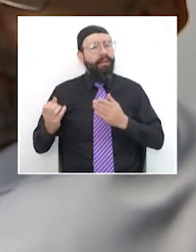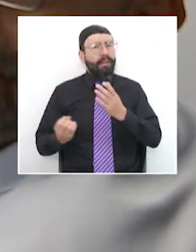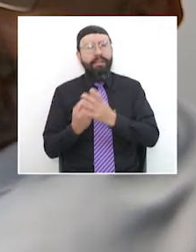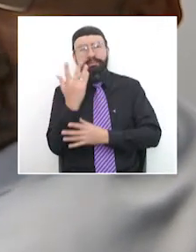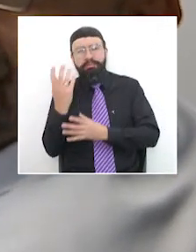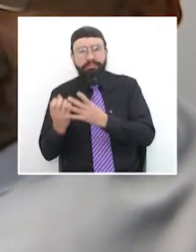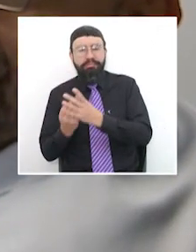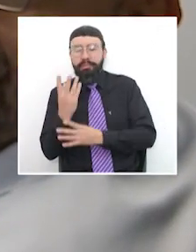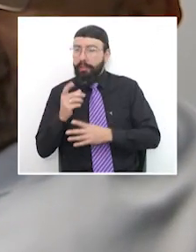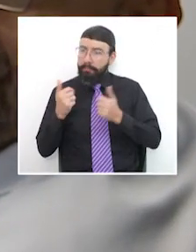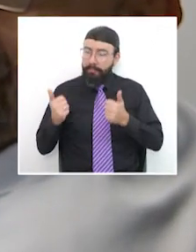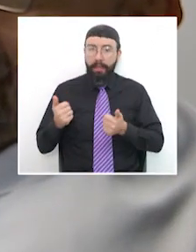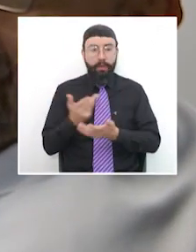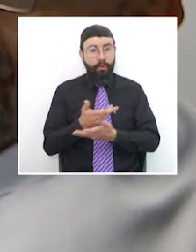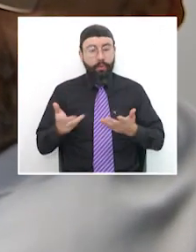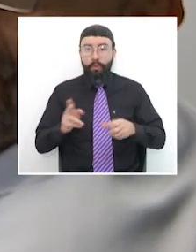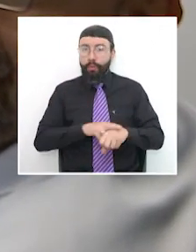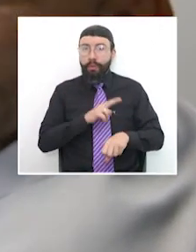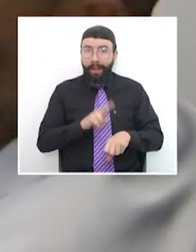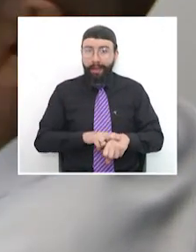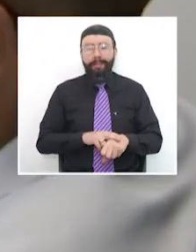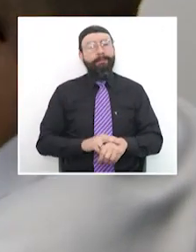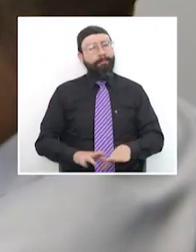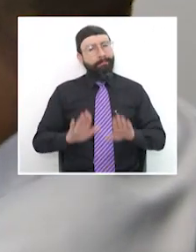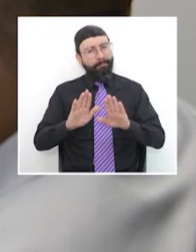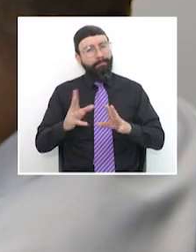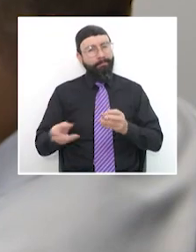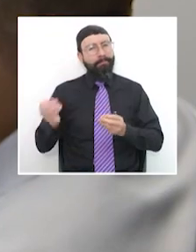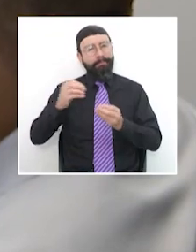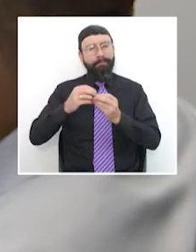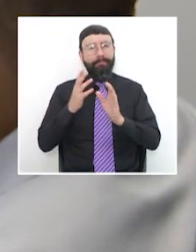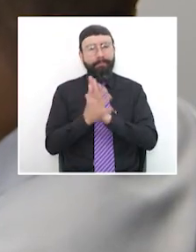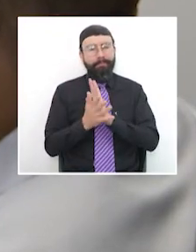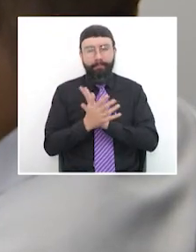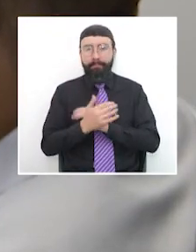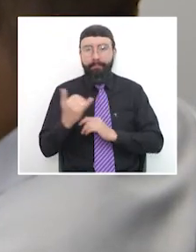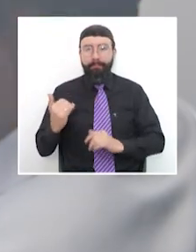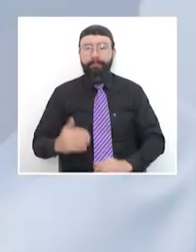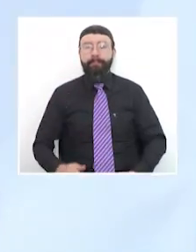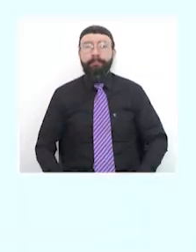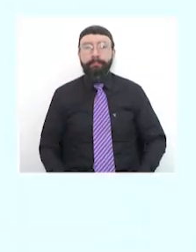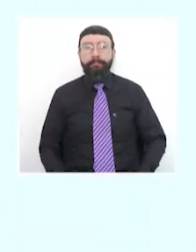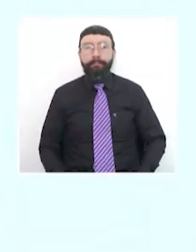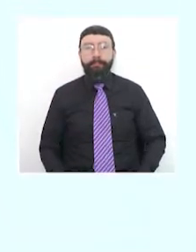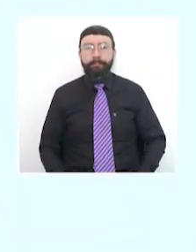para buenos productos naturales, y continuamos con este diagnóstico ecográfico preventivo.